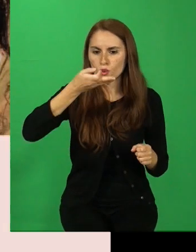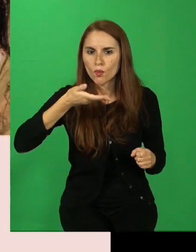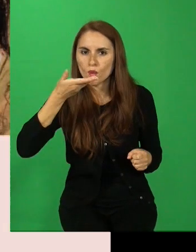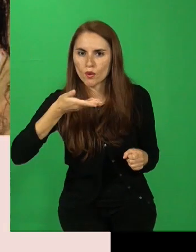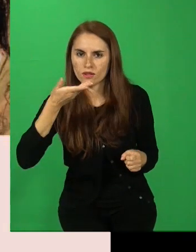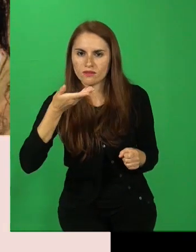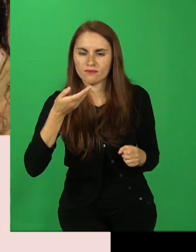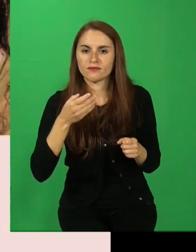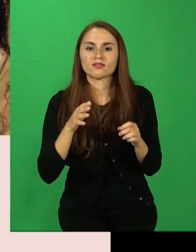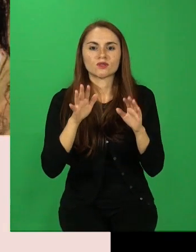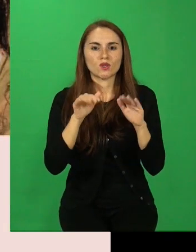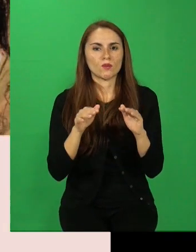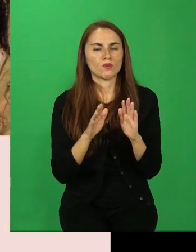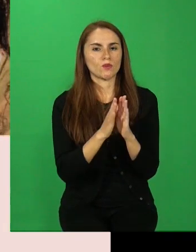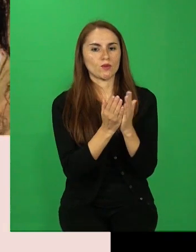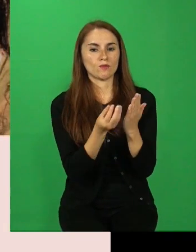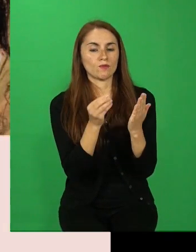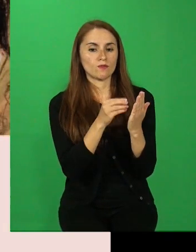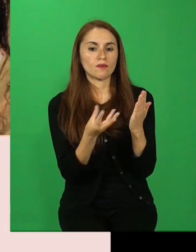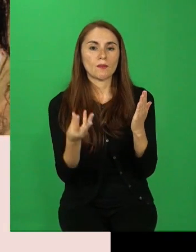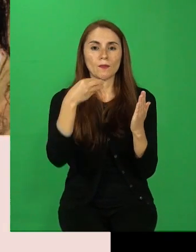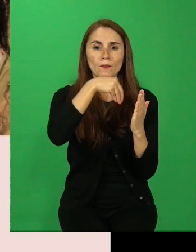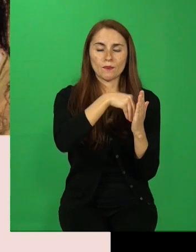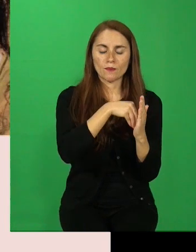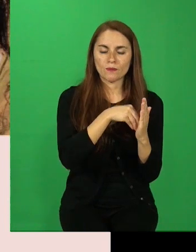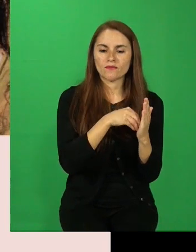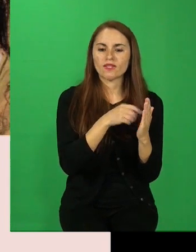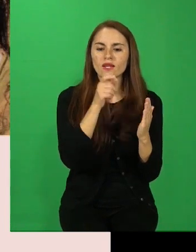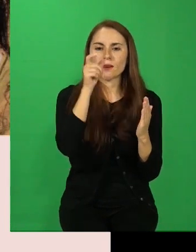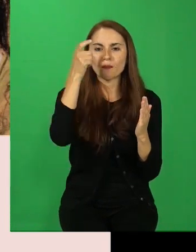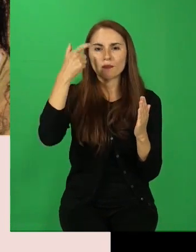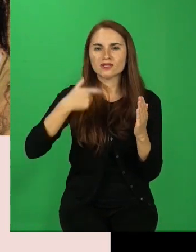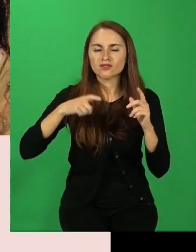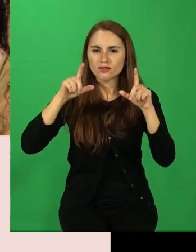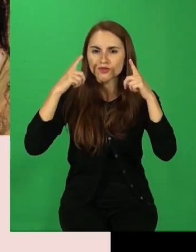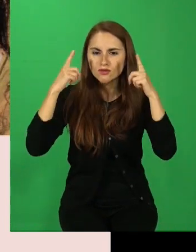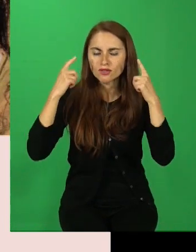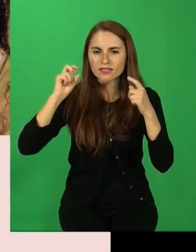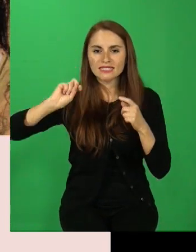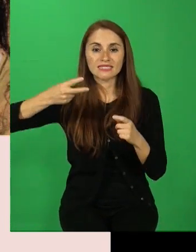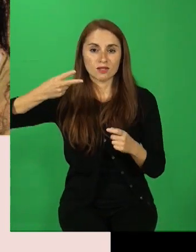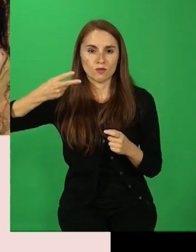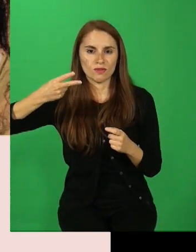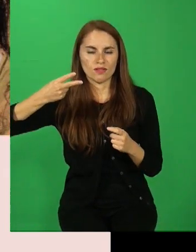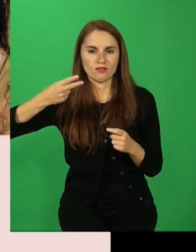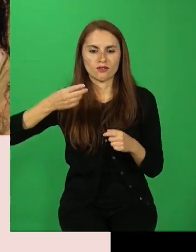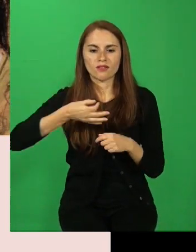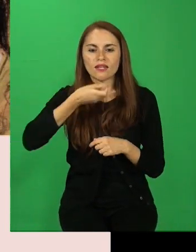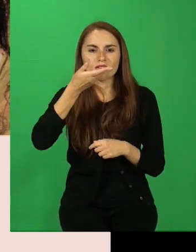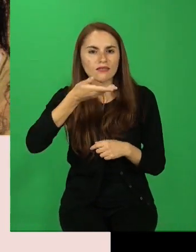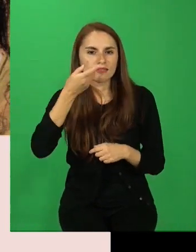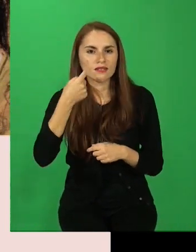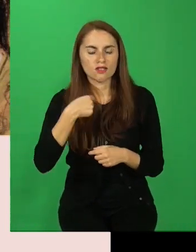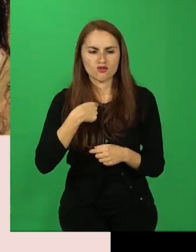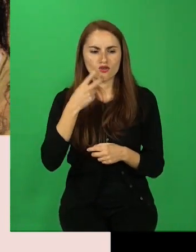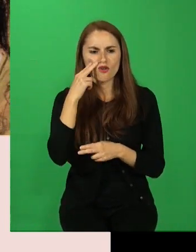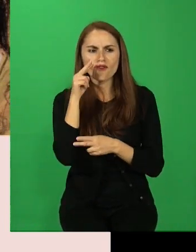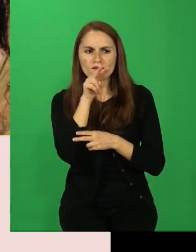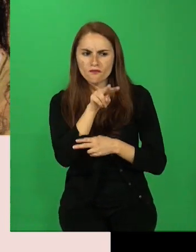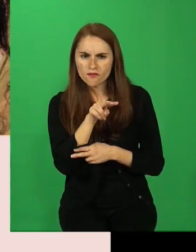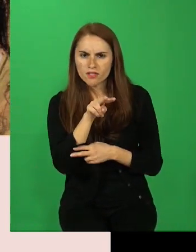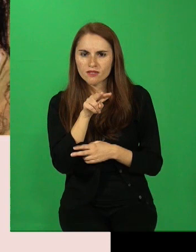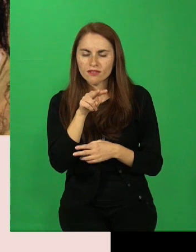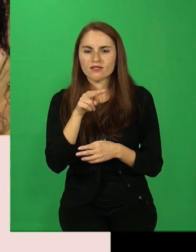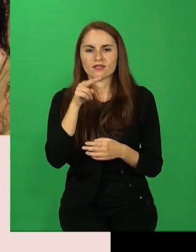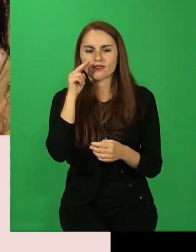se incluye como un personaje secundario y cuenta lo que observa o lo que ve frente a los conflictos